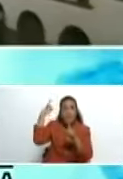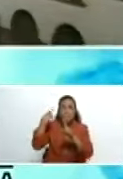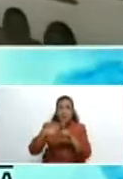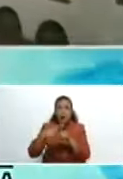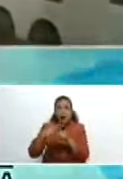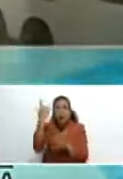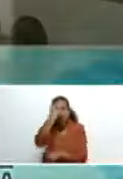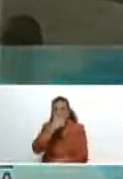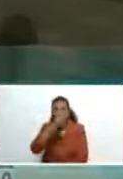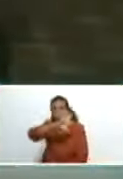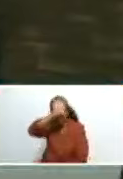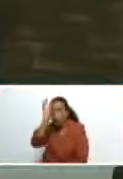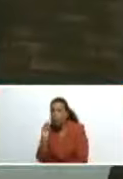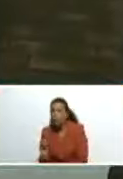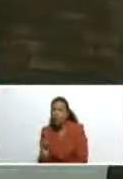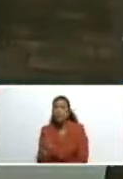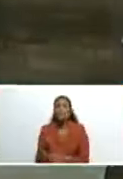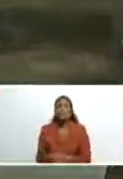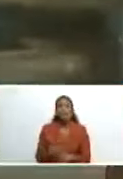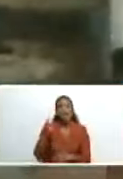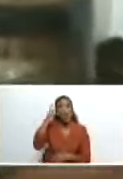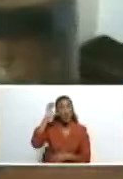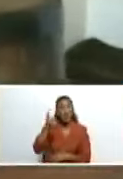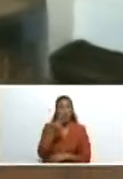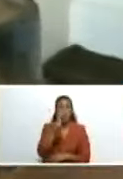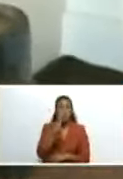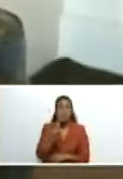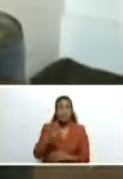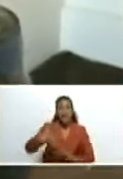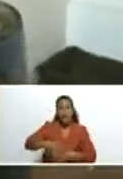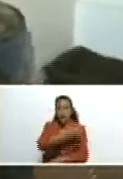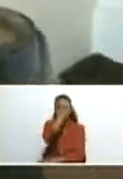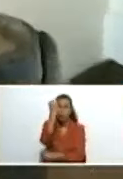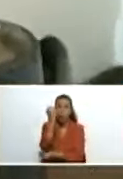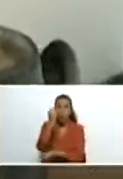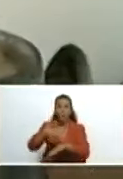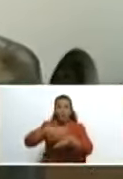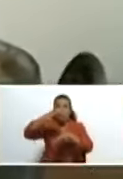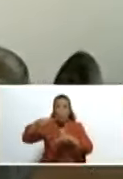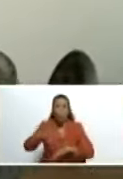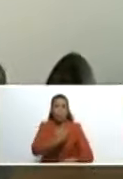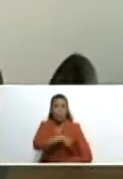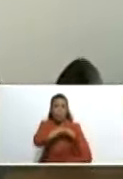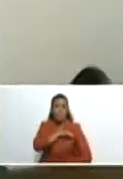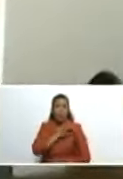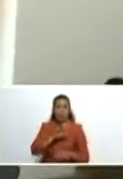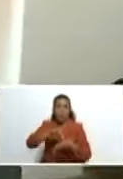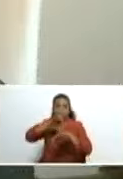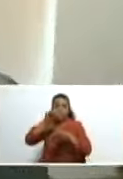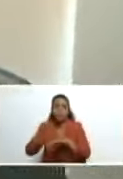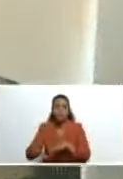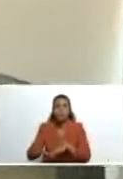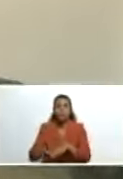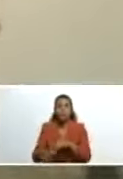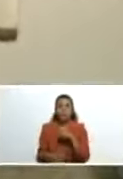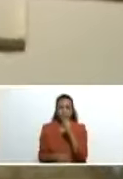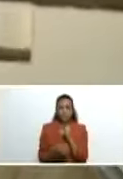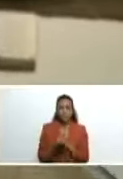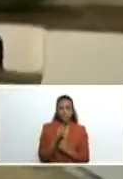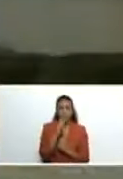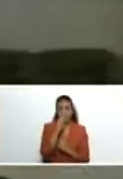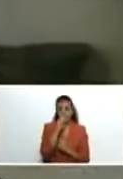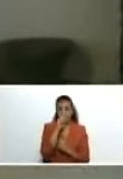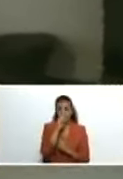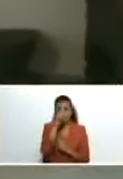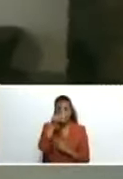octubre, Día de la Resistencia Indígena y la Descolonización de América. Seguimos adelante. Bueno, presidente, usted acaba de mencionar